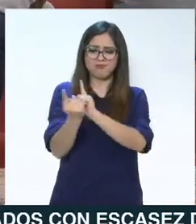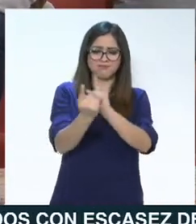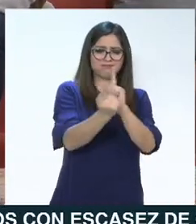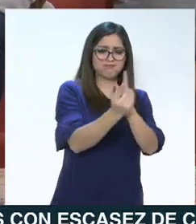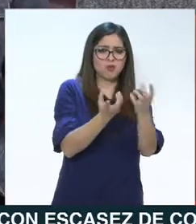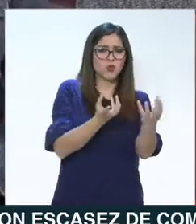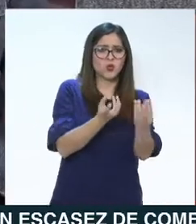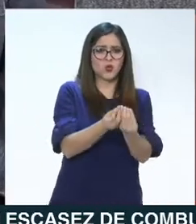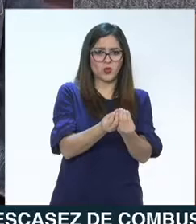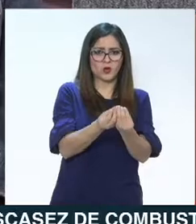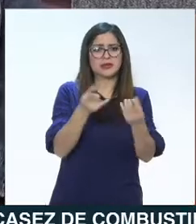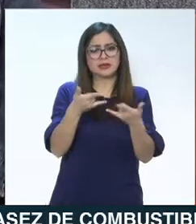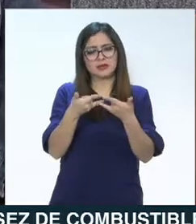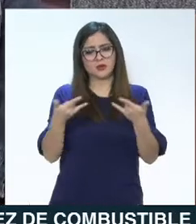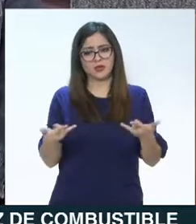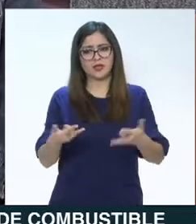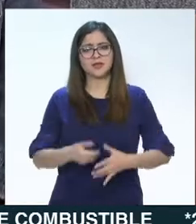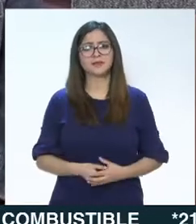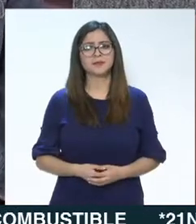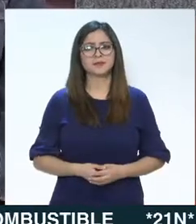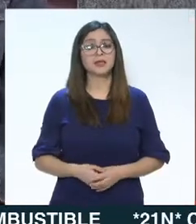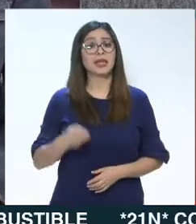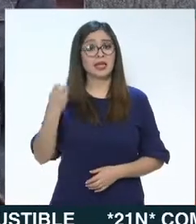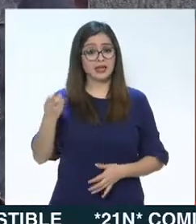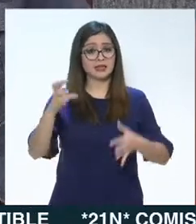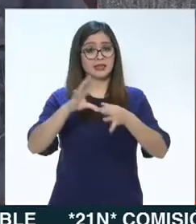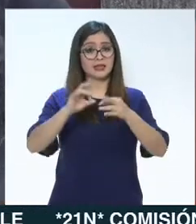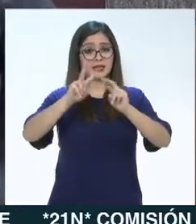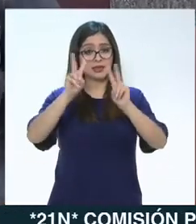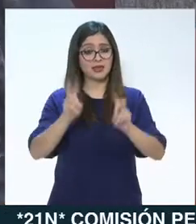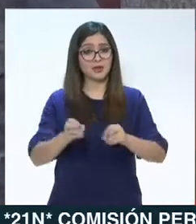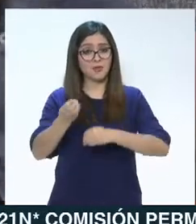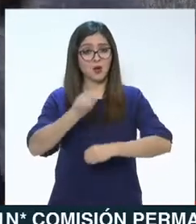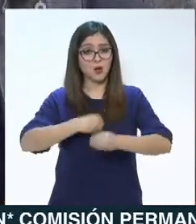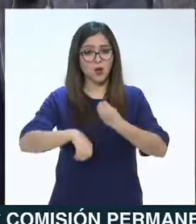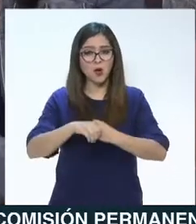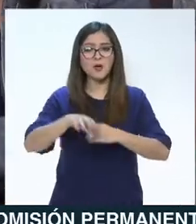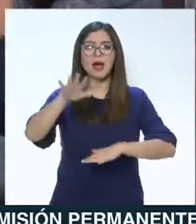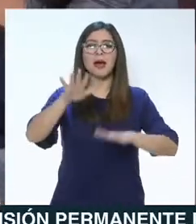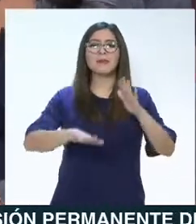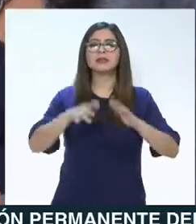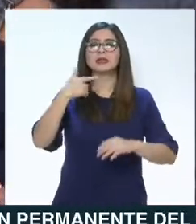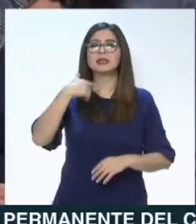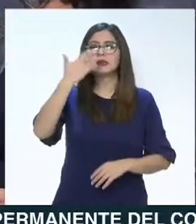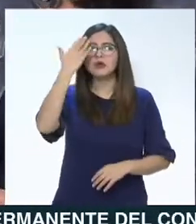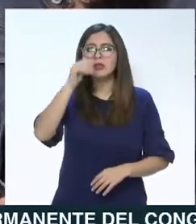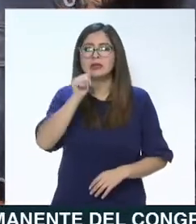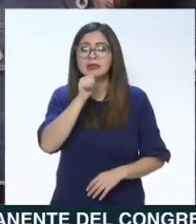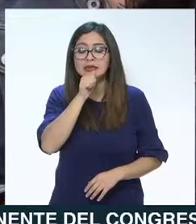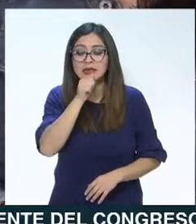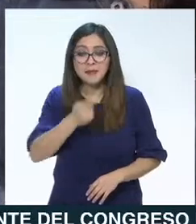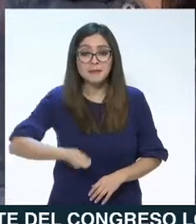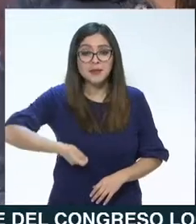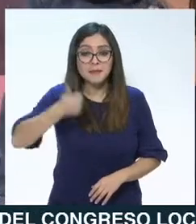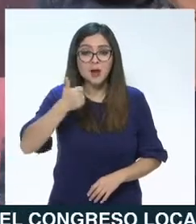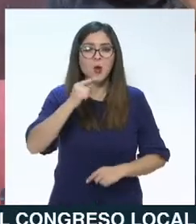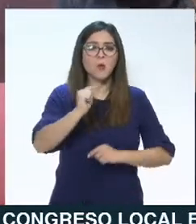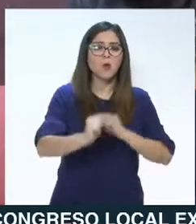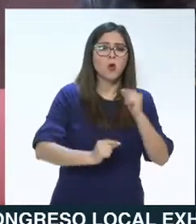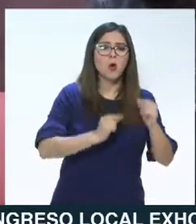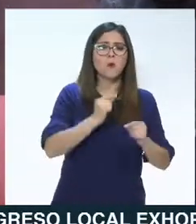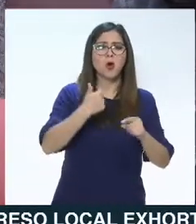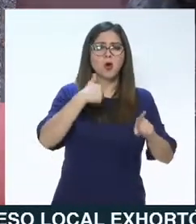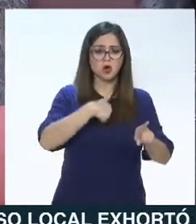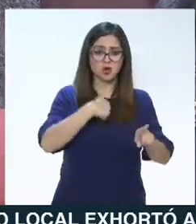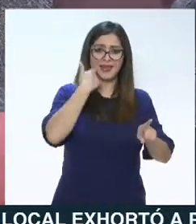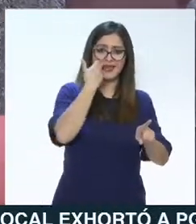historia. Sí, de eso va mucho la obra, de las coincidencias, del azar, de cómo a veces uno está buscando ciertas cosas y encuentra otras, ¿no? O